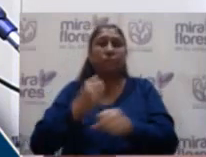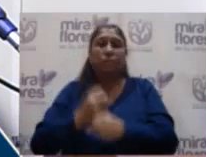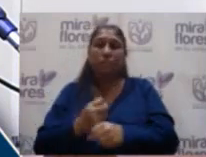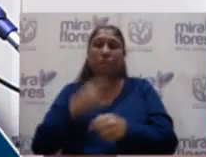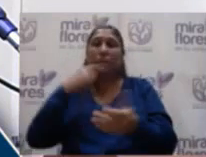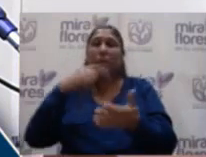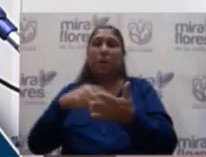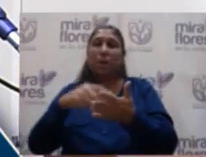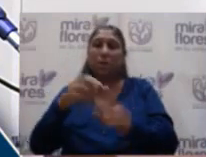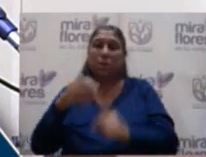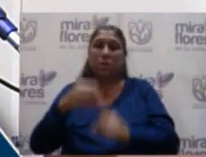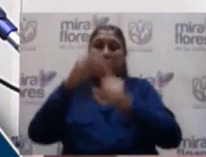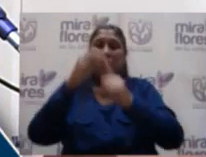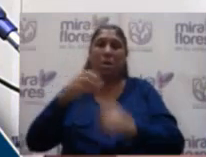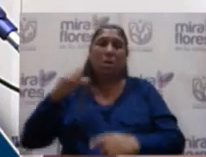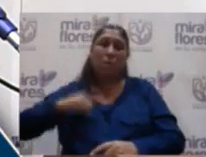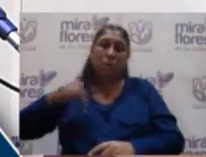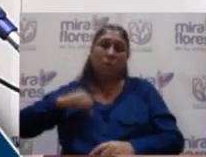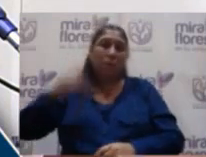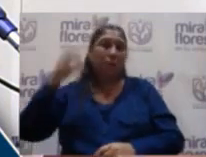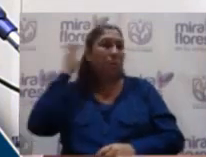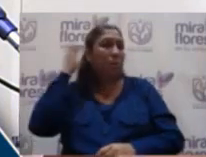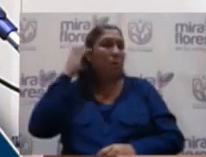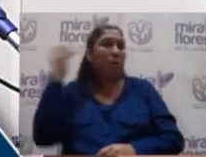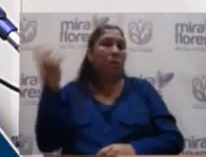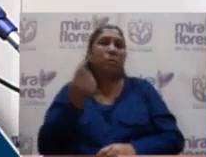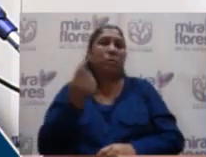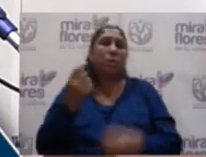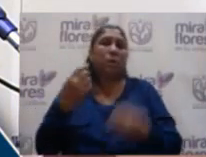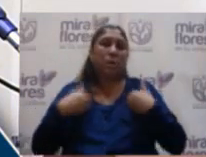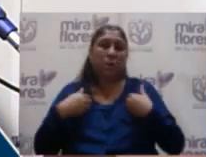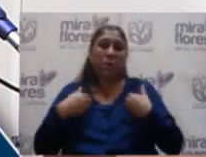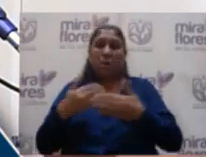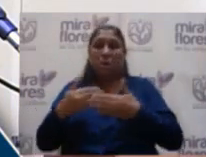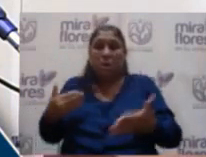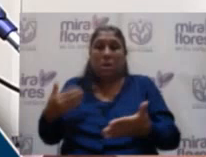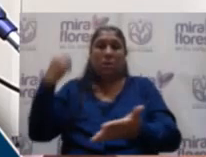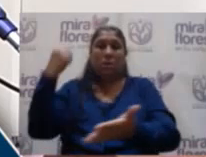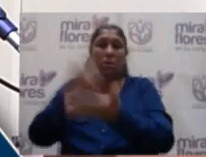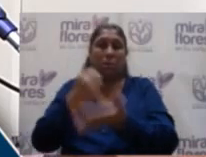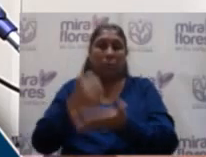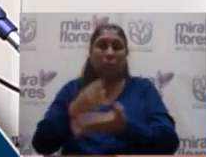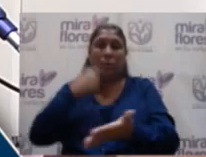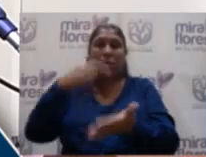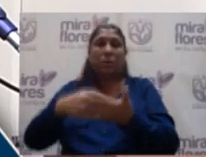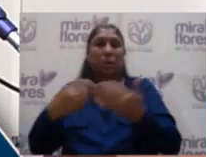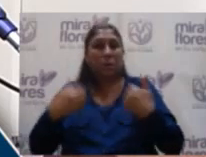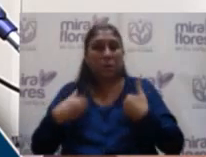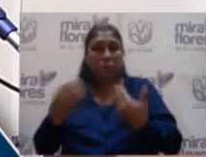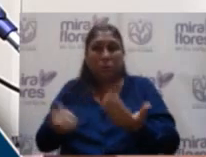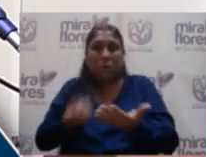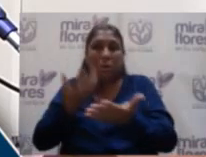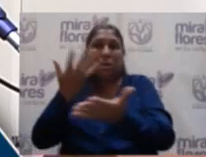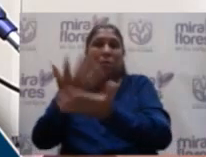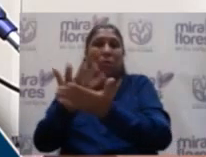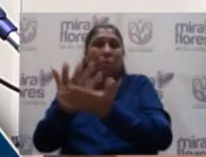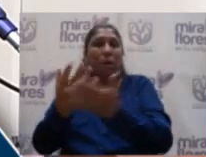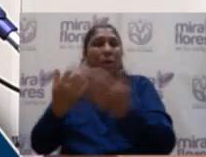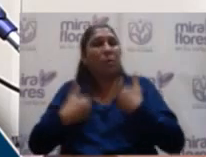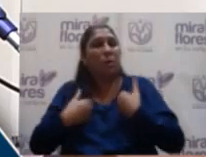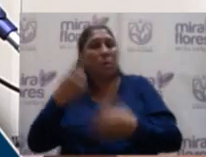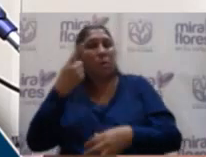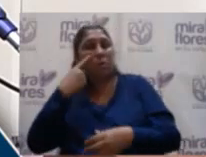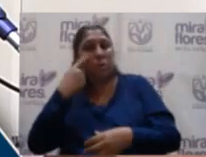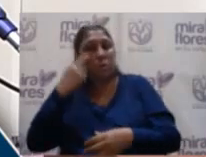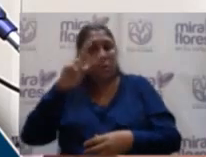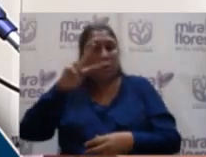en particular, la Municipalidad de Miraflores solamente tiene la iniciativa privada que ya se aprobó hace un momento y es el que tenemos que informar o poner en conocimiento de Economía y